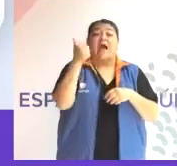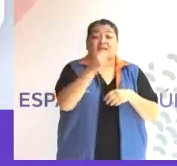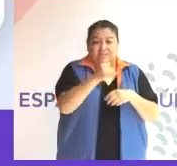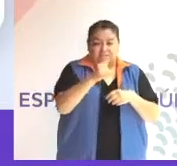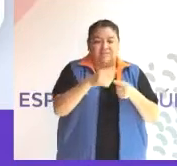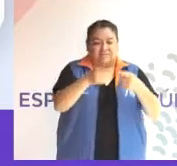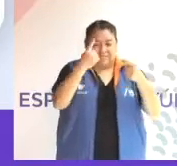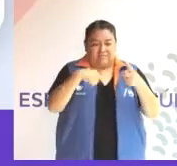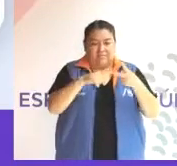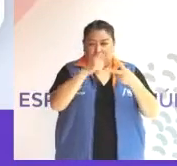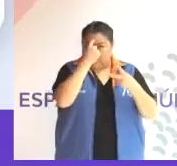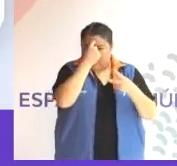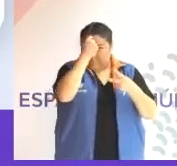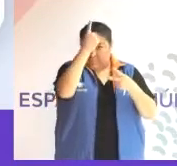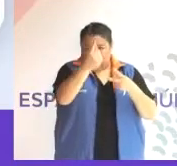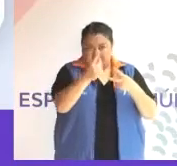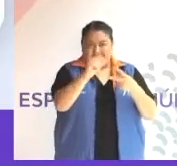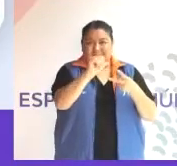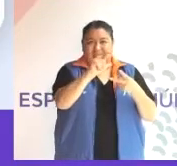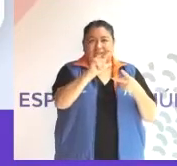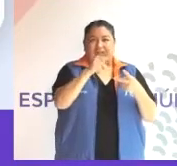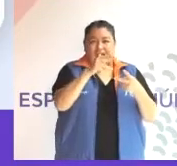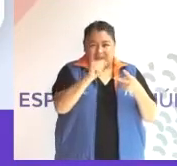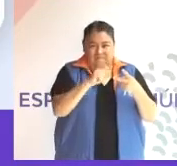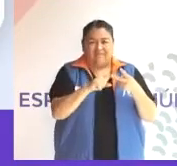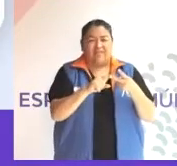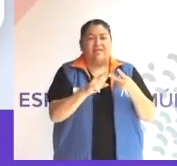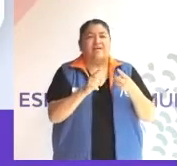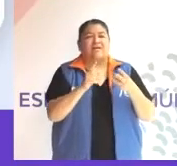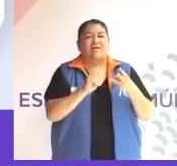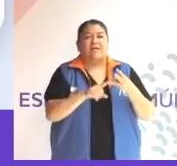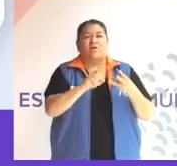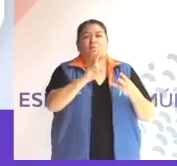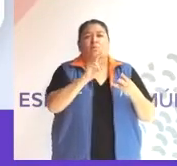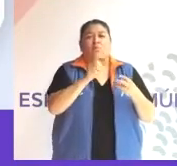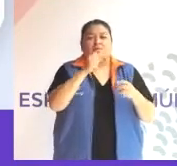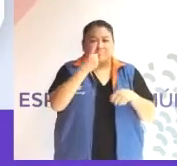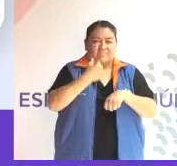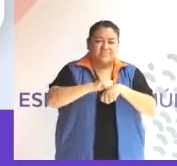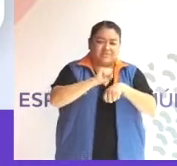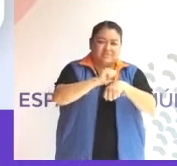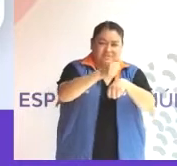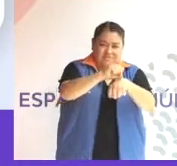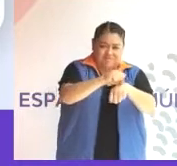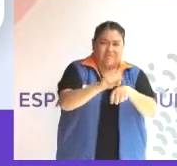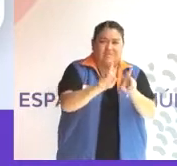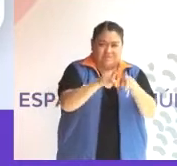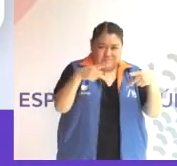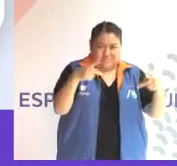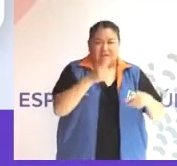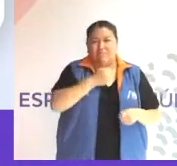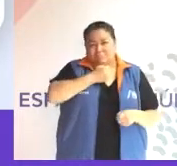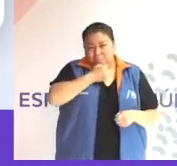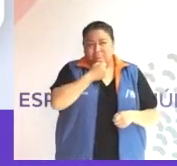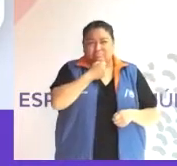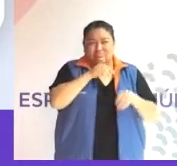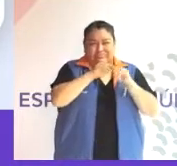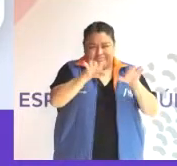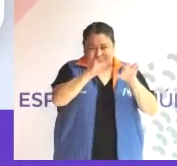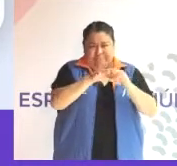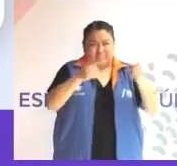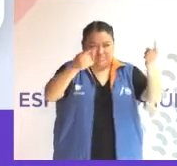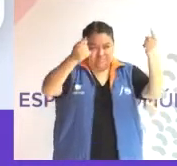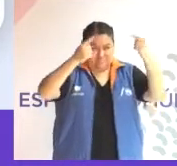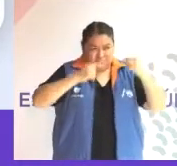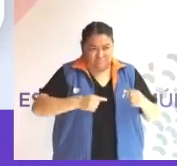Al Habla, con Barketing, podcast semanal en El País, de W Radio. Y también